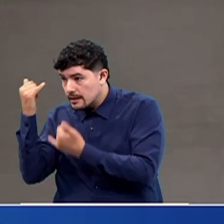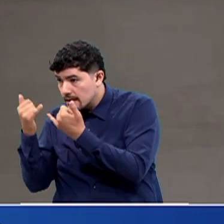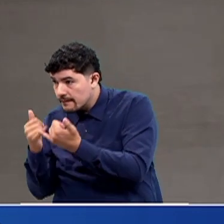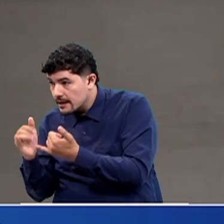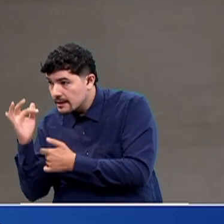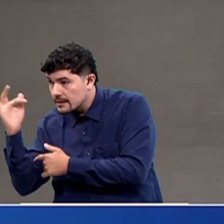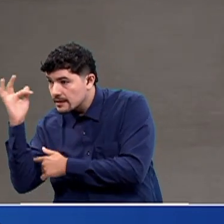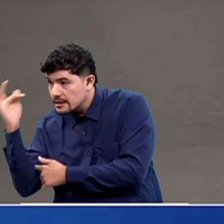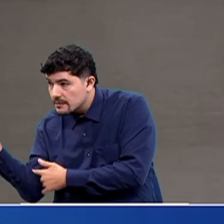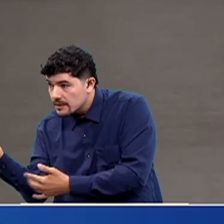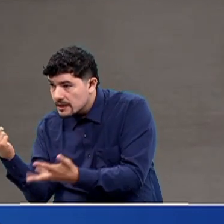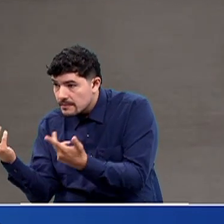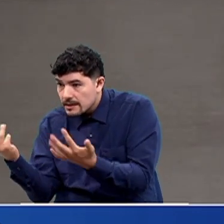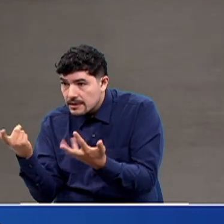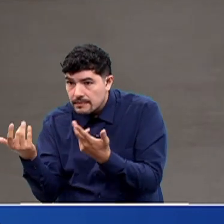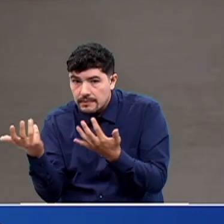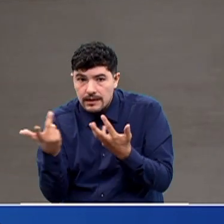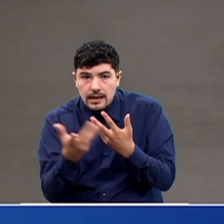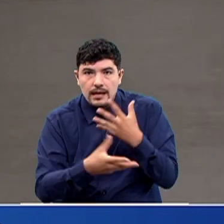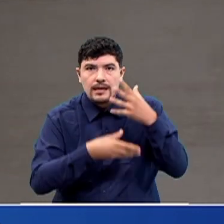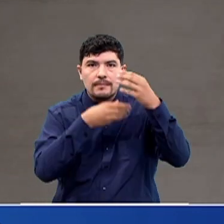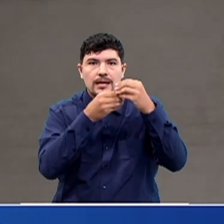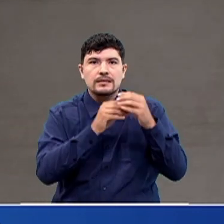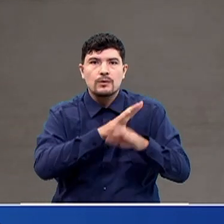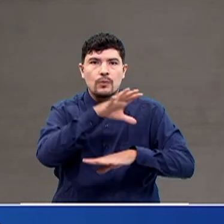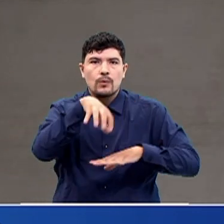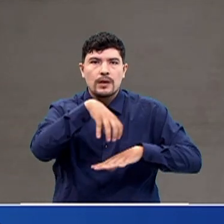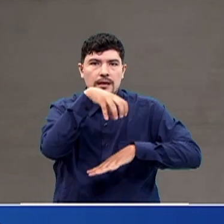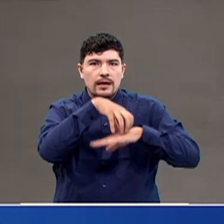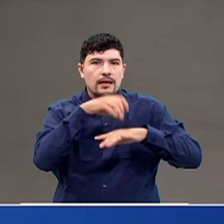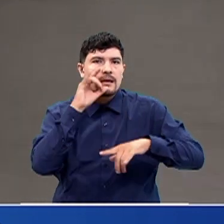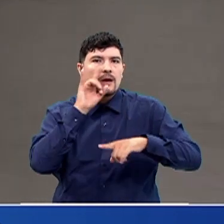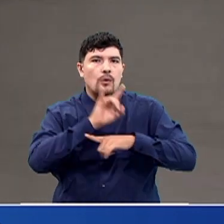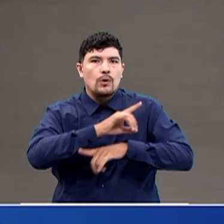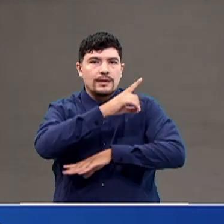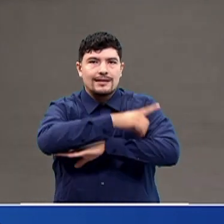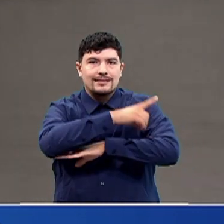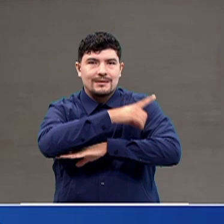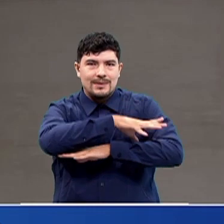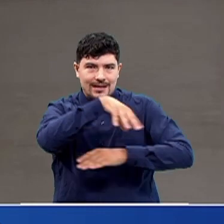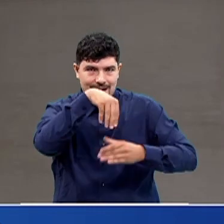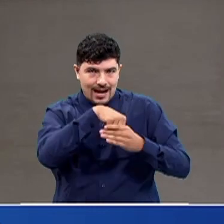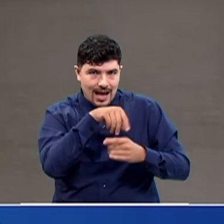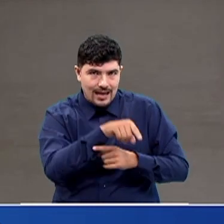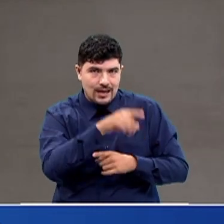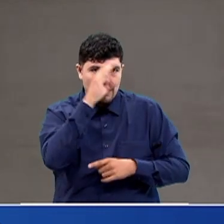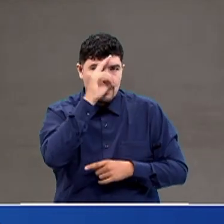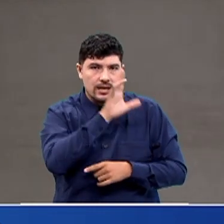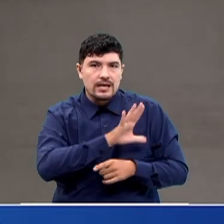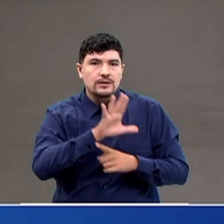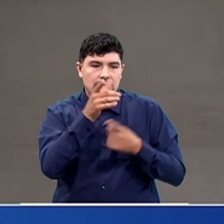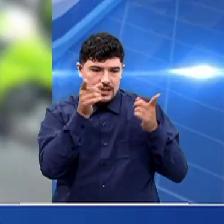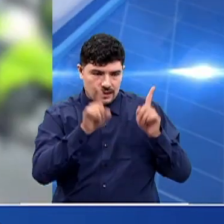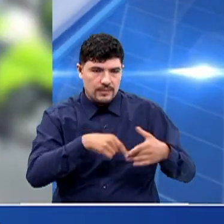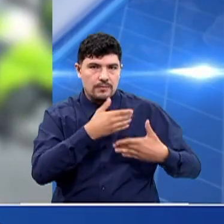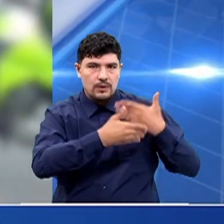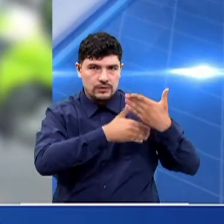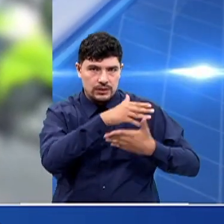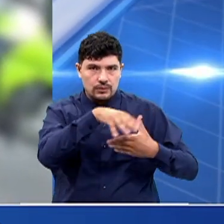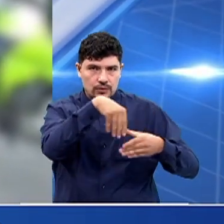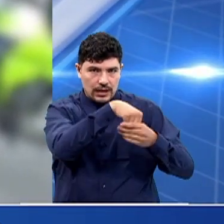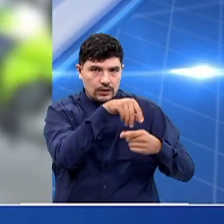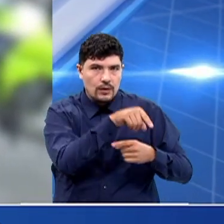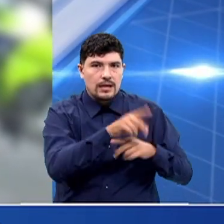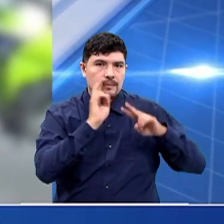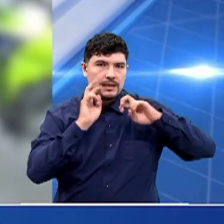declaraciones y versiones en el lugar. Lo mismo la Oficina de Control Disciplinario de la Policía Metropolitana realizó las diligencias correspondientes. Por